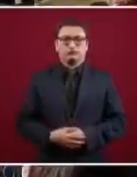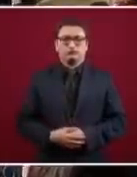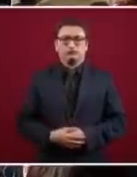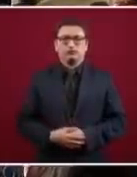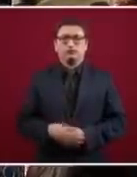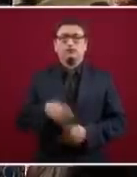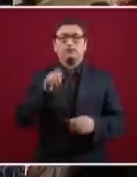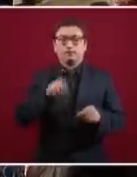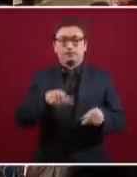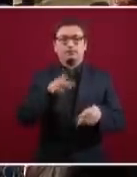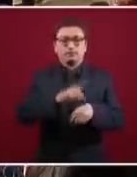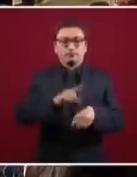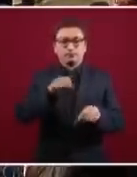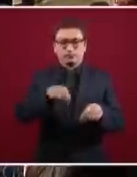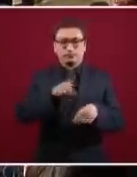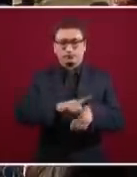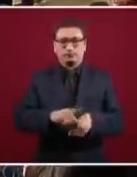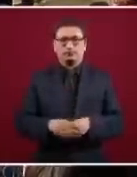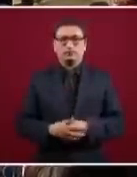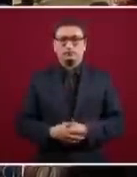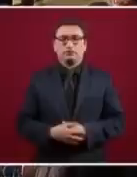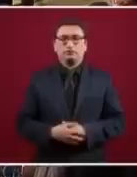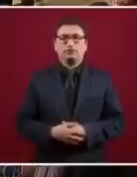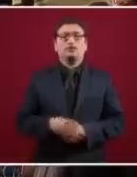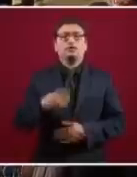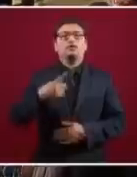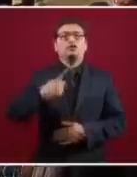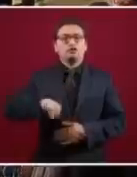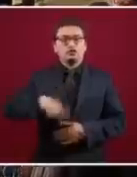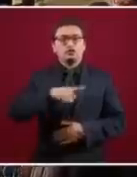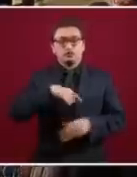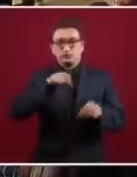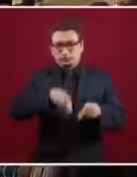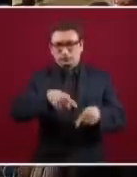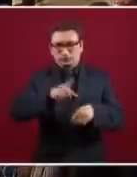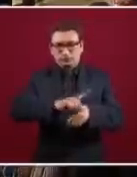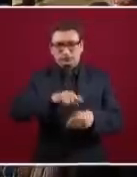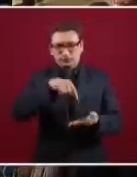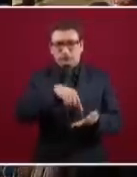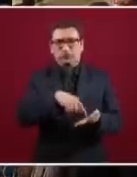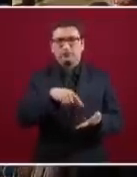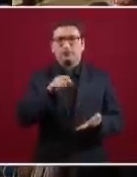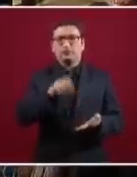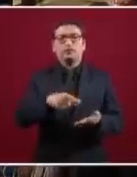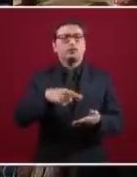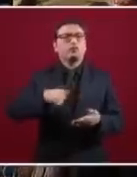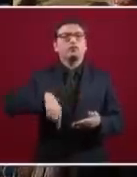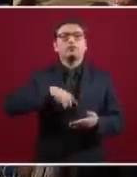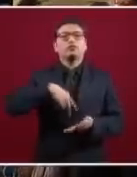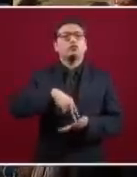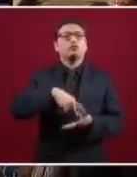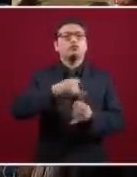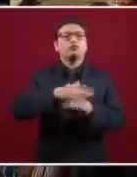el mismo día y nosotros el mismo día informamos